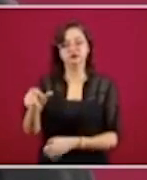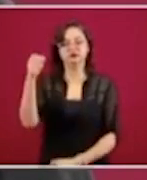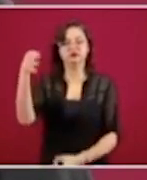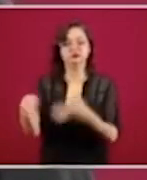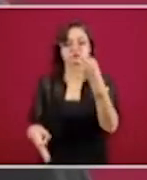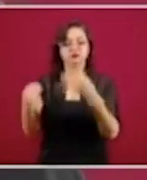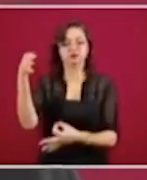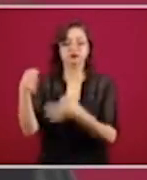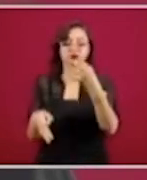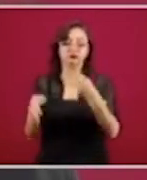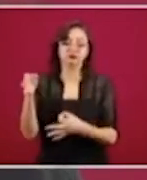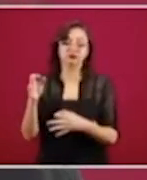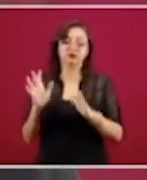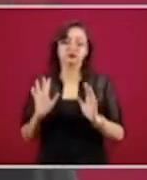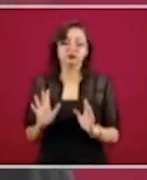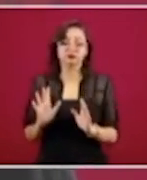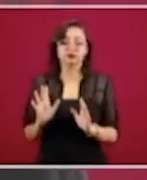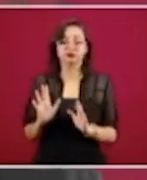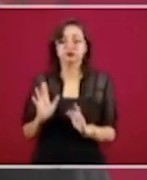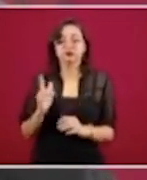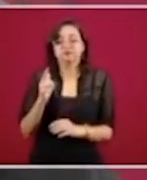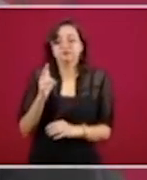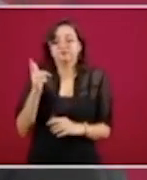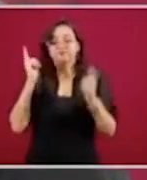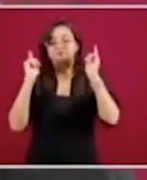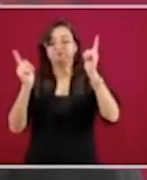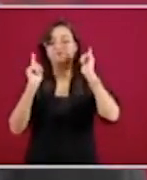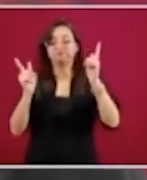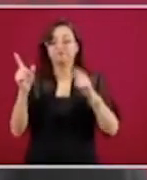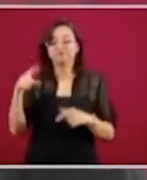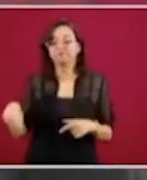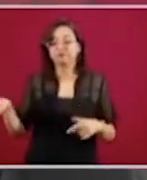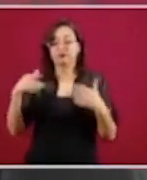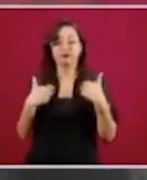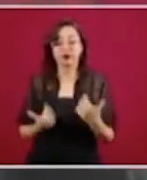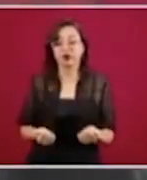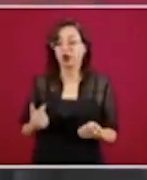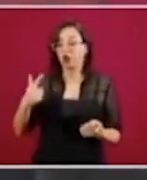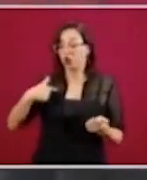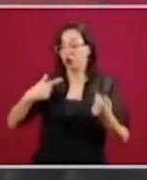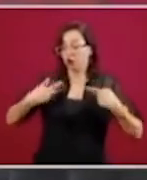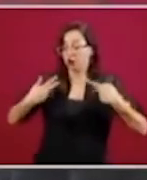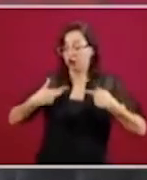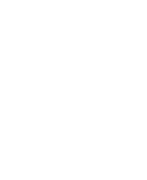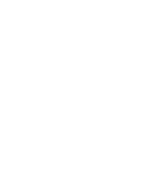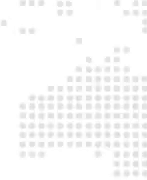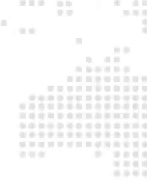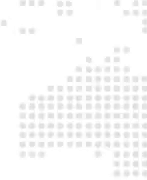Y yo también espero que ellos comprendan que no es nada personal.